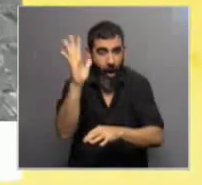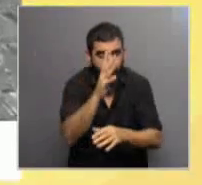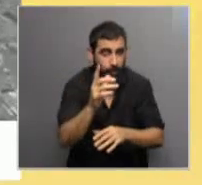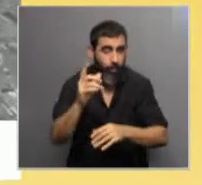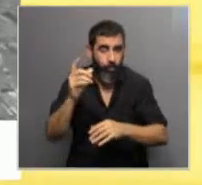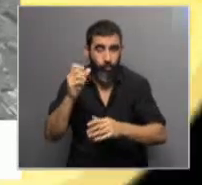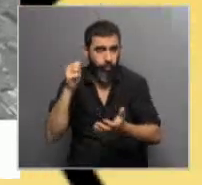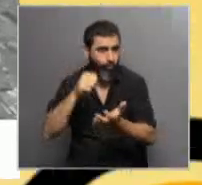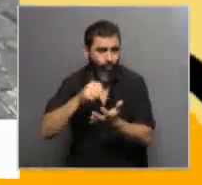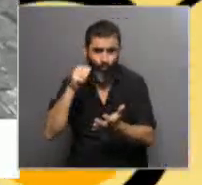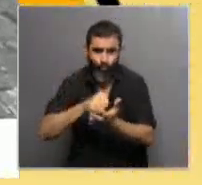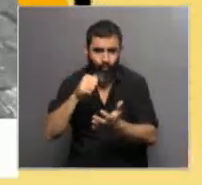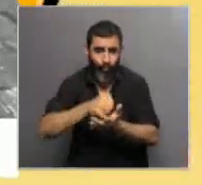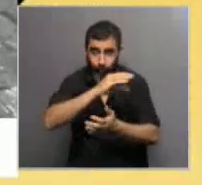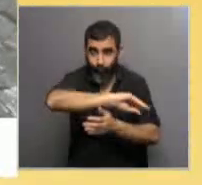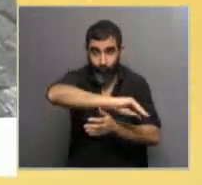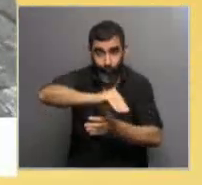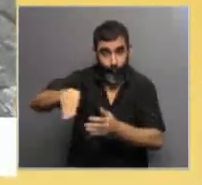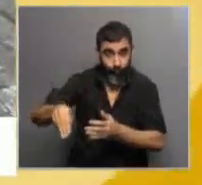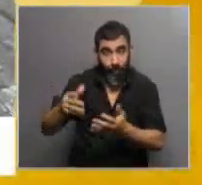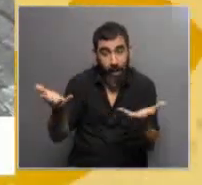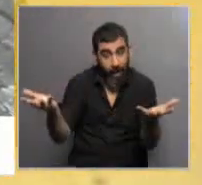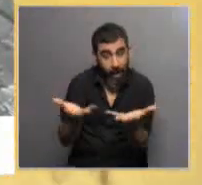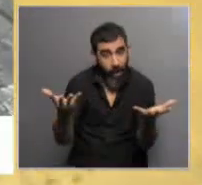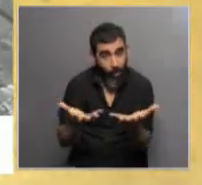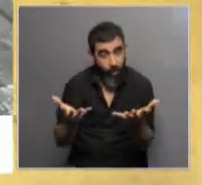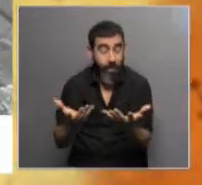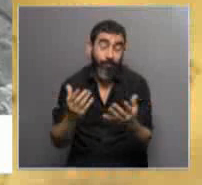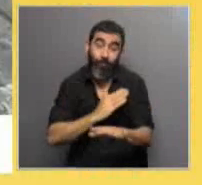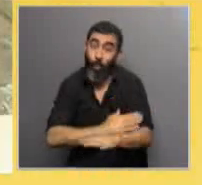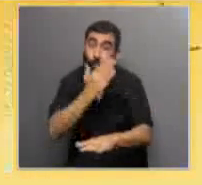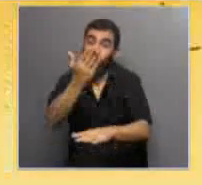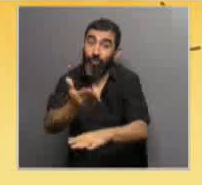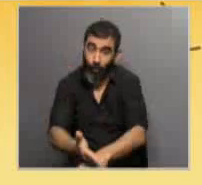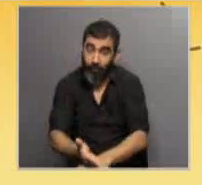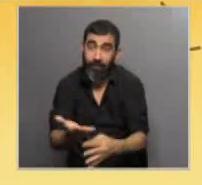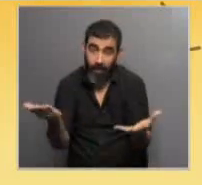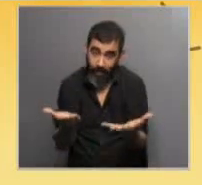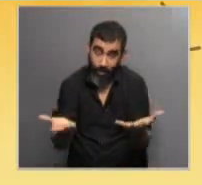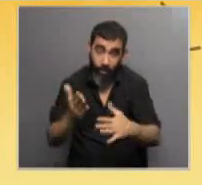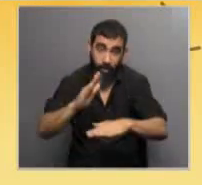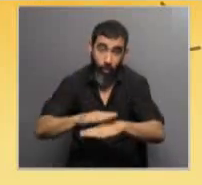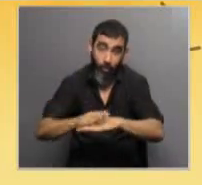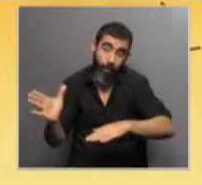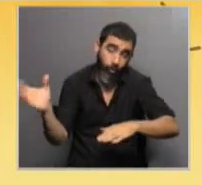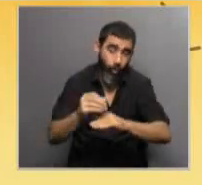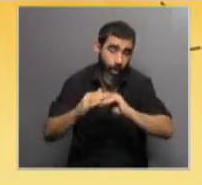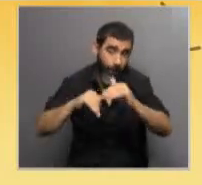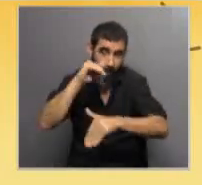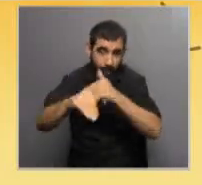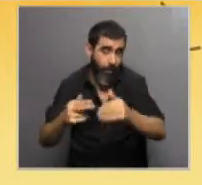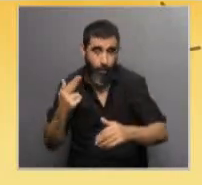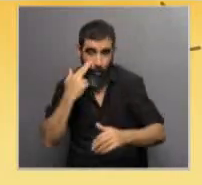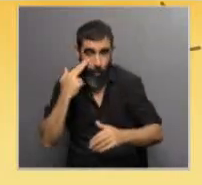endurecido totalmente la costa es el que ahora nos está cobrando con retrocesos de todas las playas están en erosión o casi